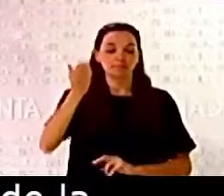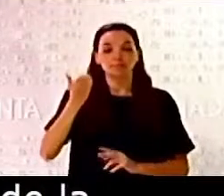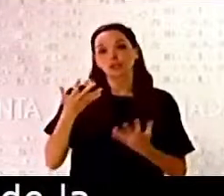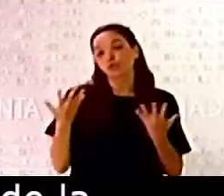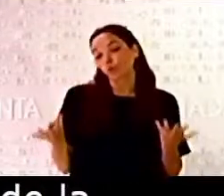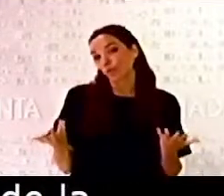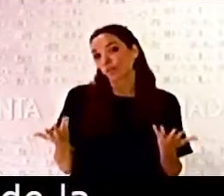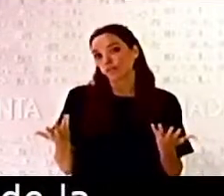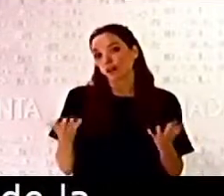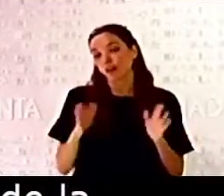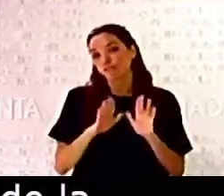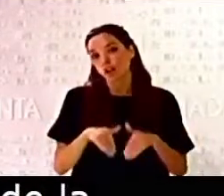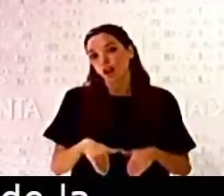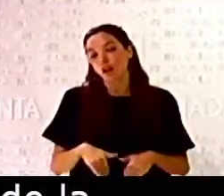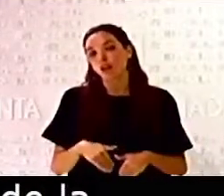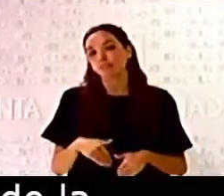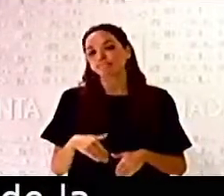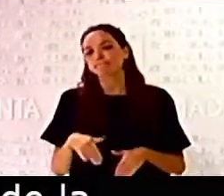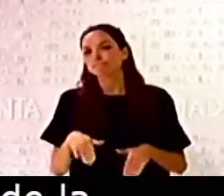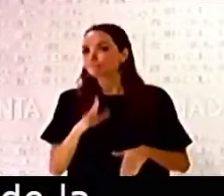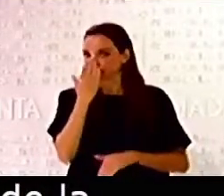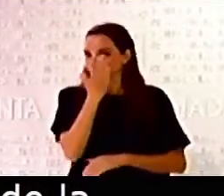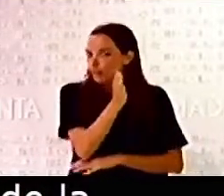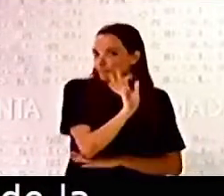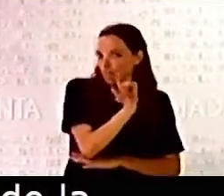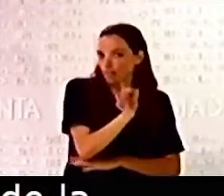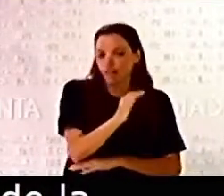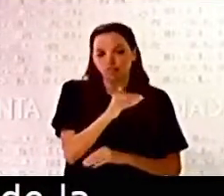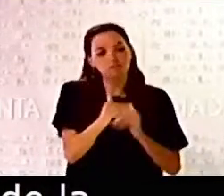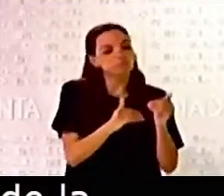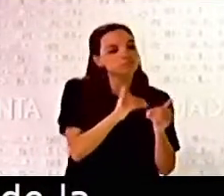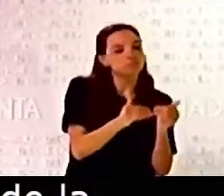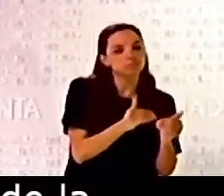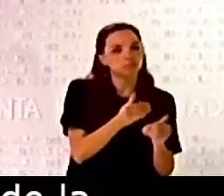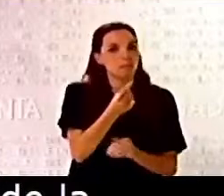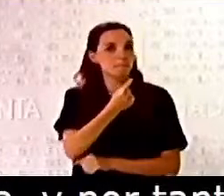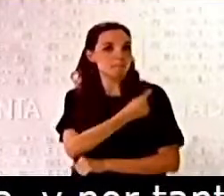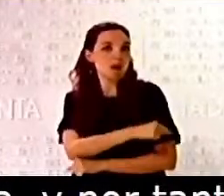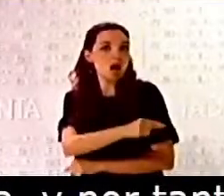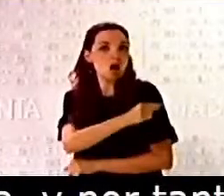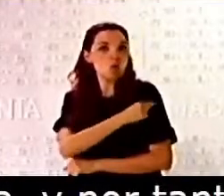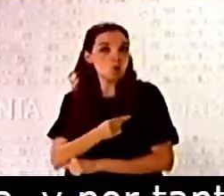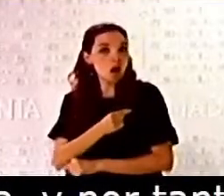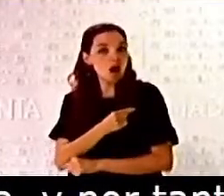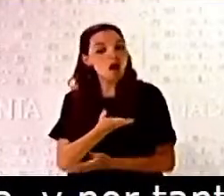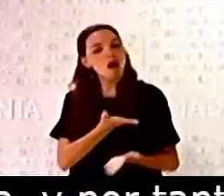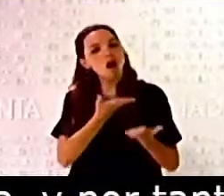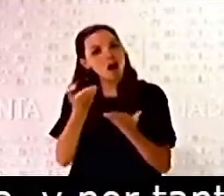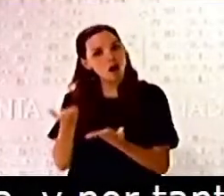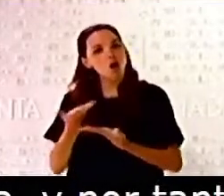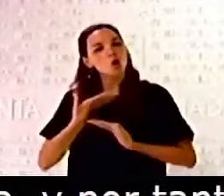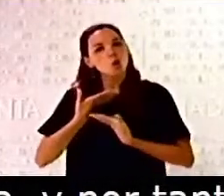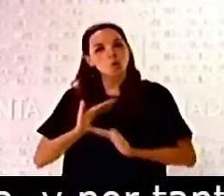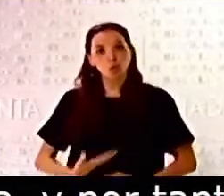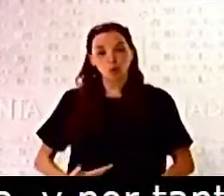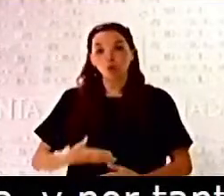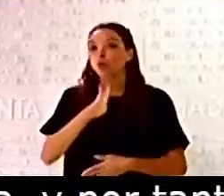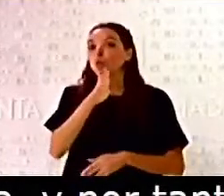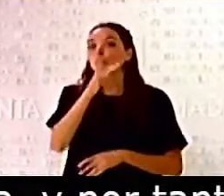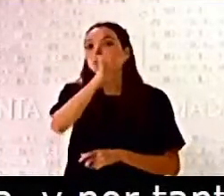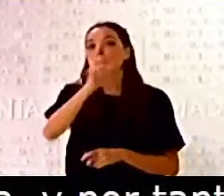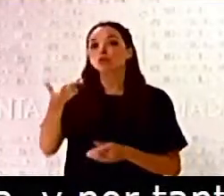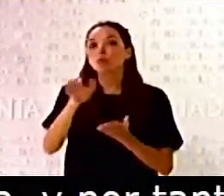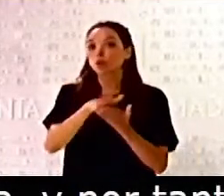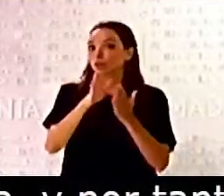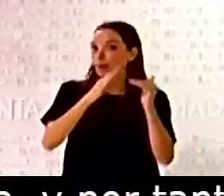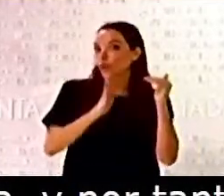tanto, aunque bien es verdad que la vacunación tiene su efecto en la reducción en el número de fallecidos y